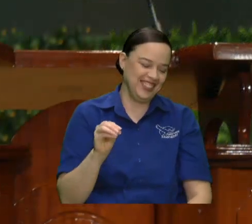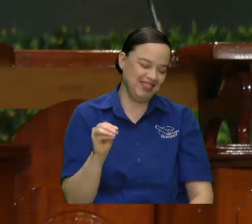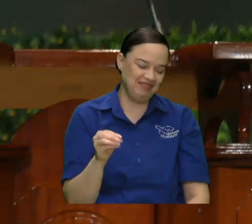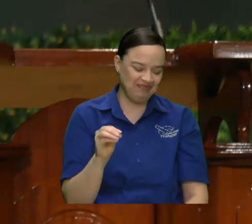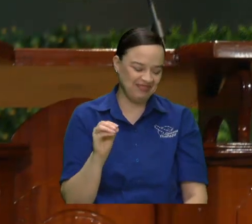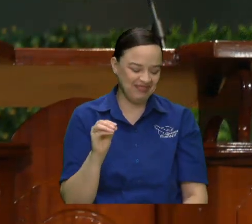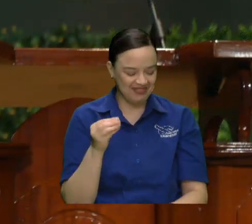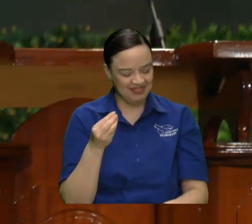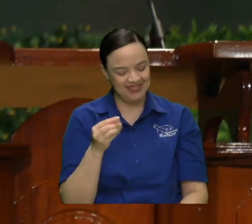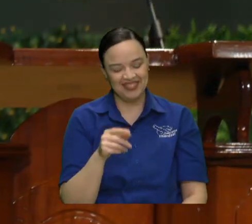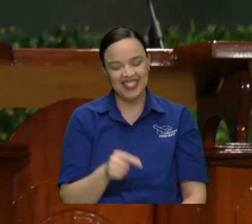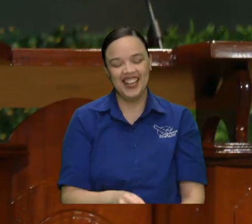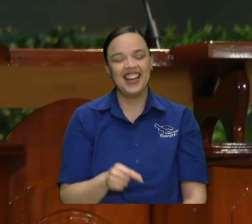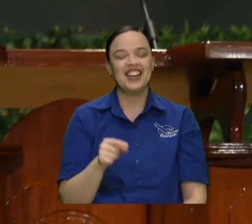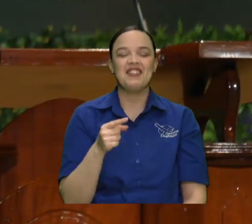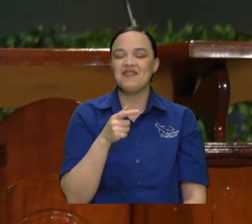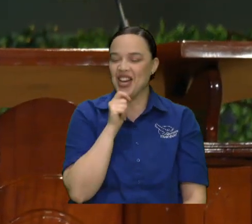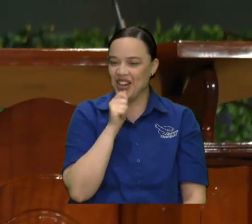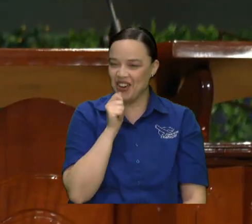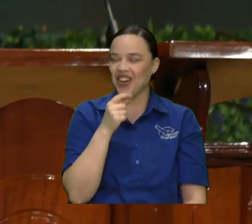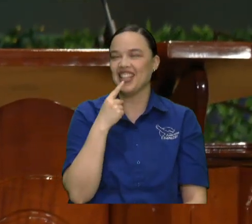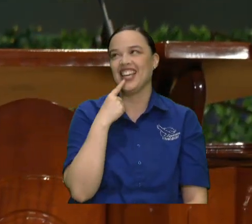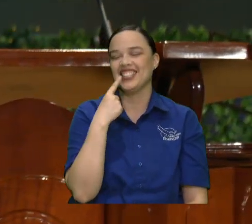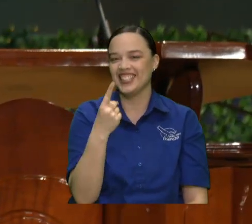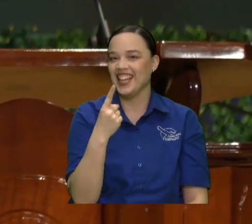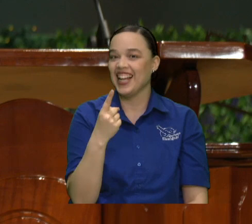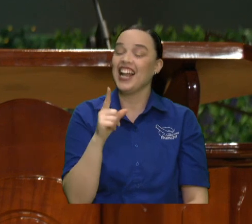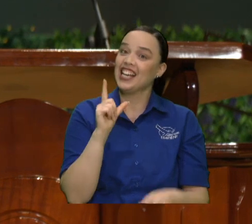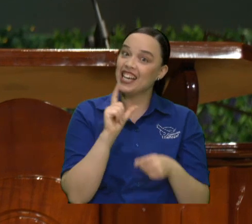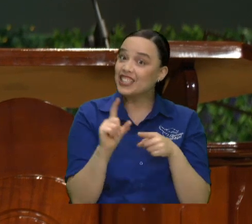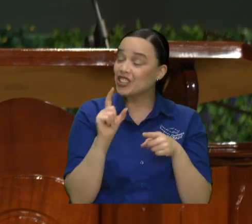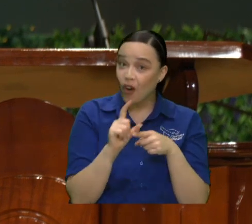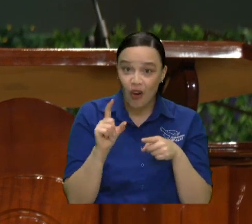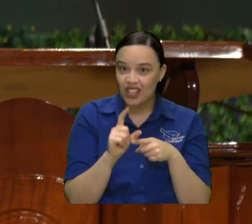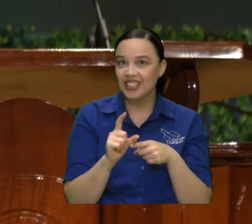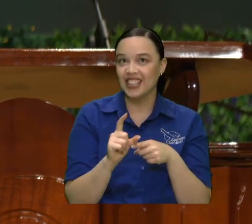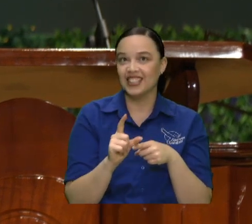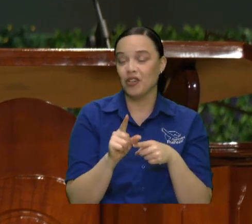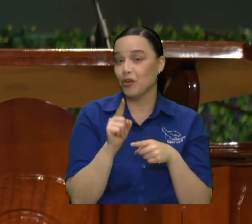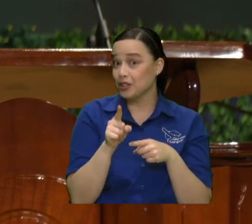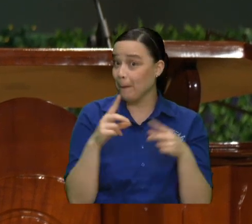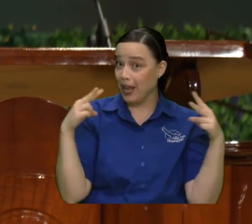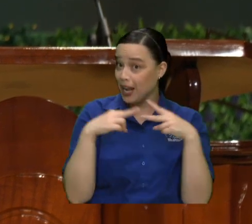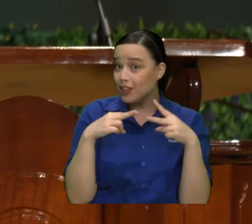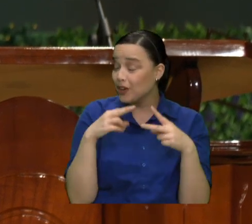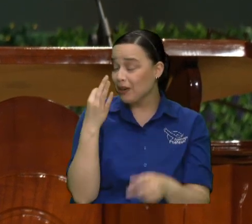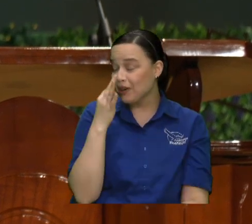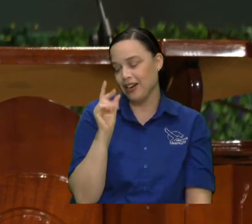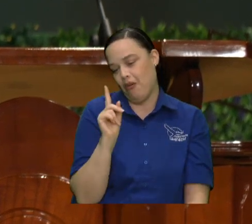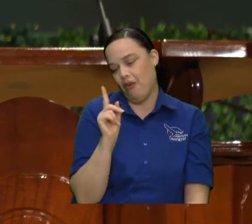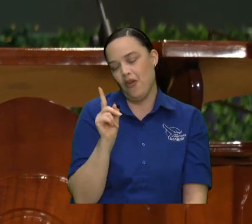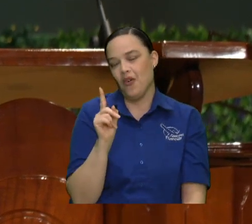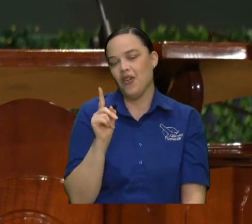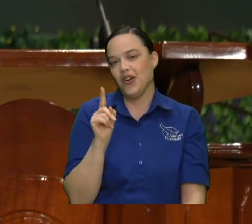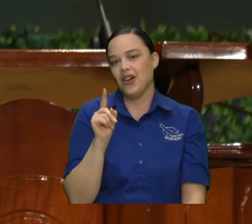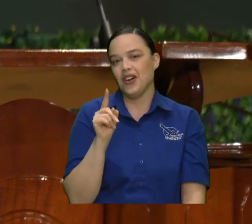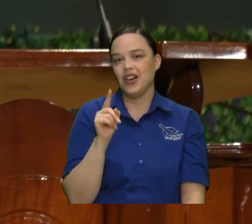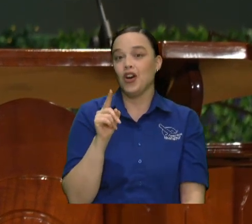es mejor a veces destapar la olla y ver con está aquí en estambul no usted no está peleando con ella pero usted sabe